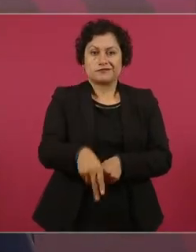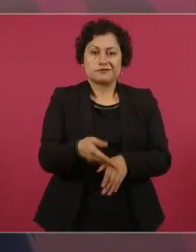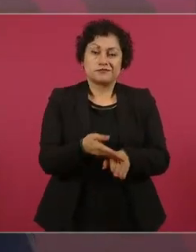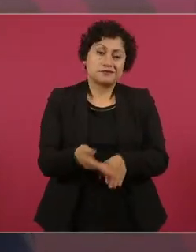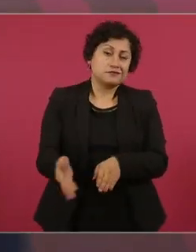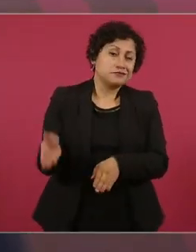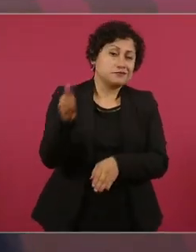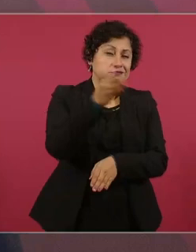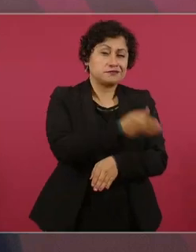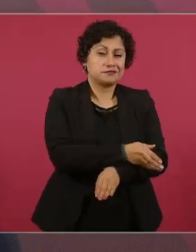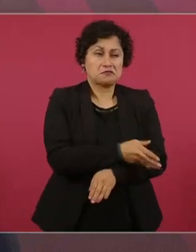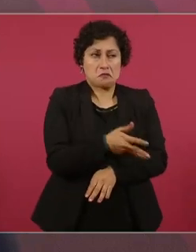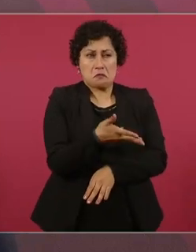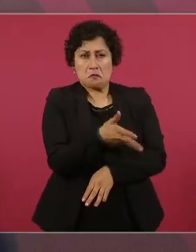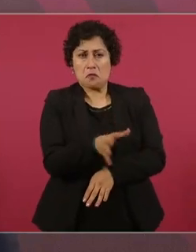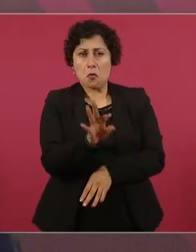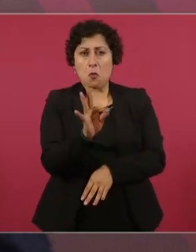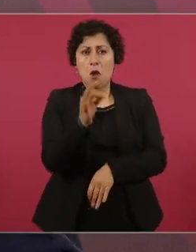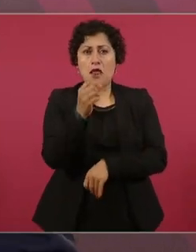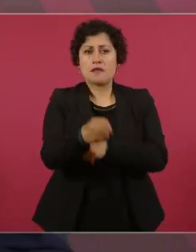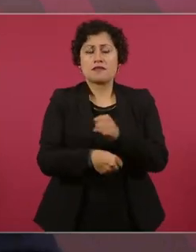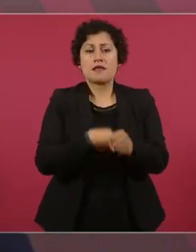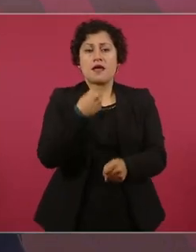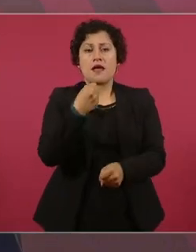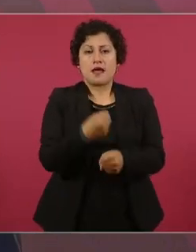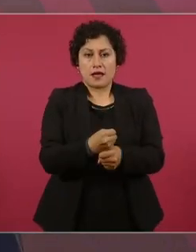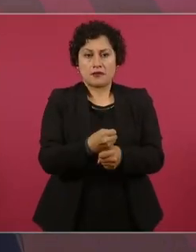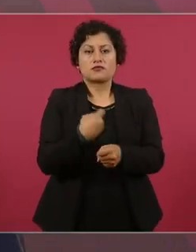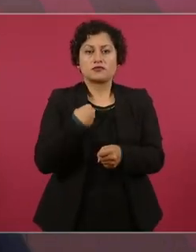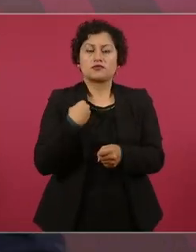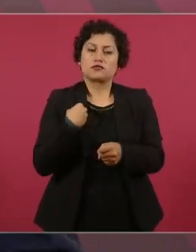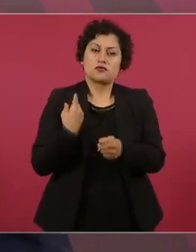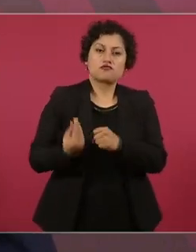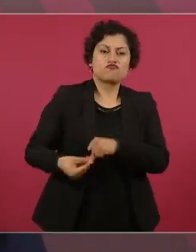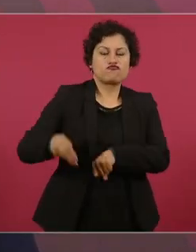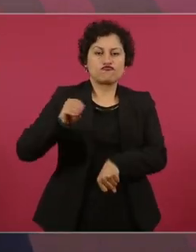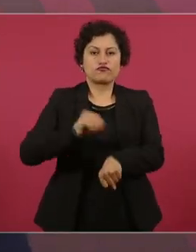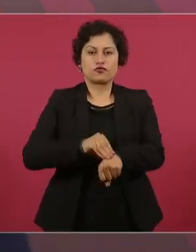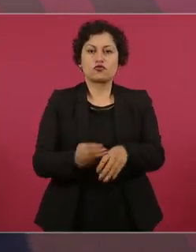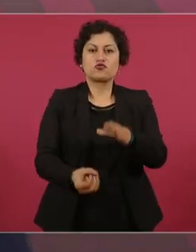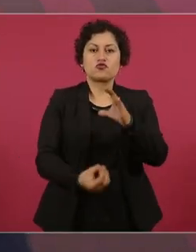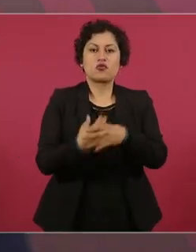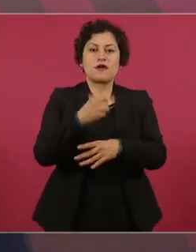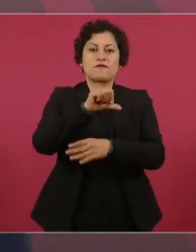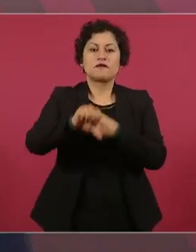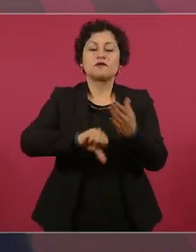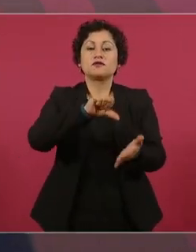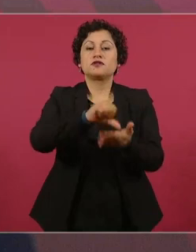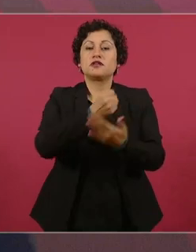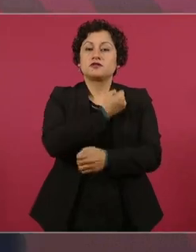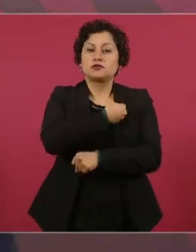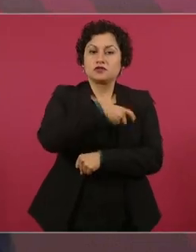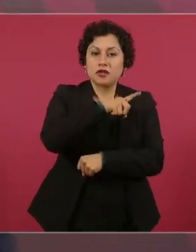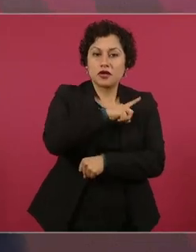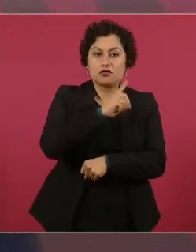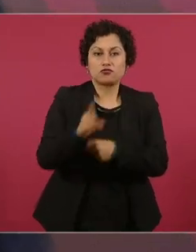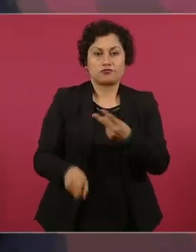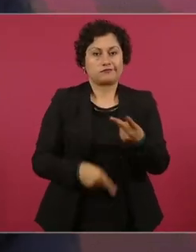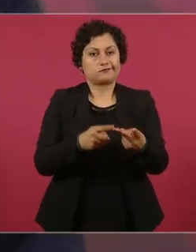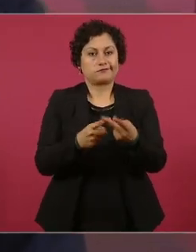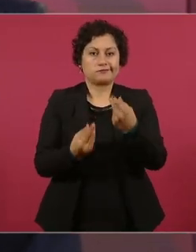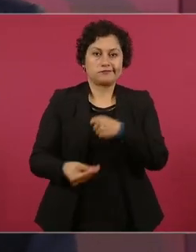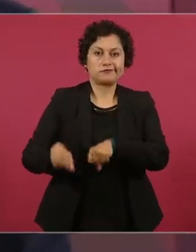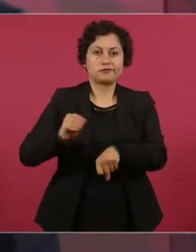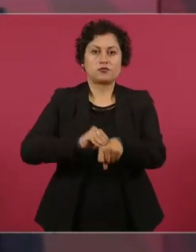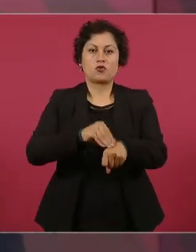años crear centros de salud, hospitales. Me tocó iniciar